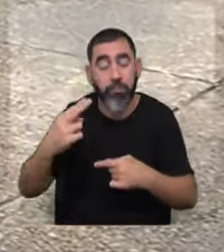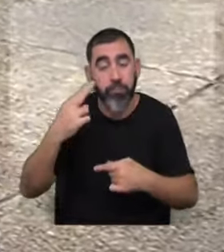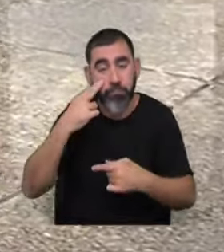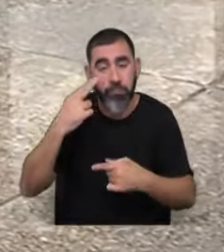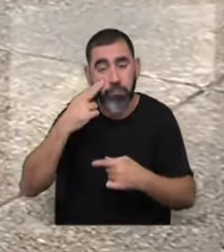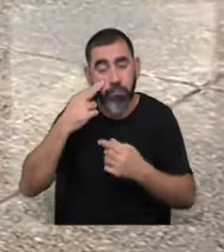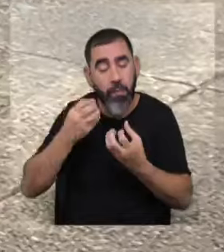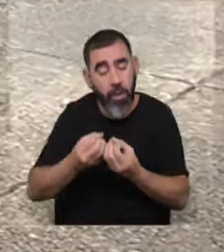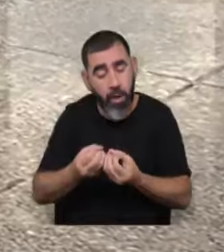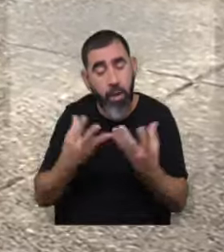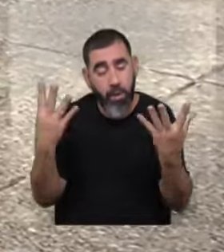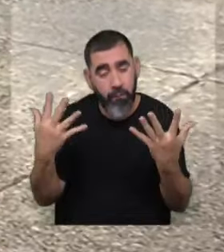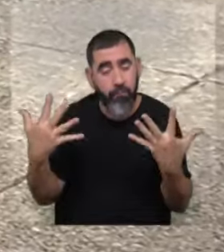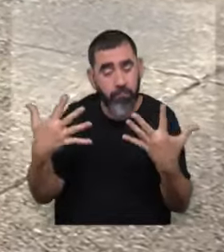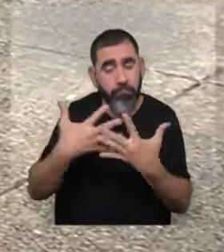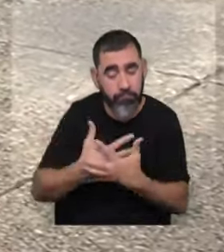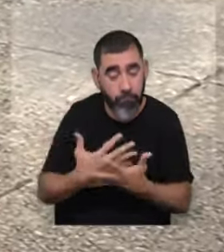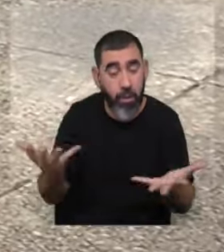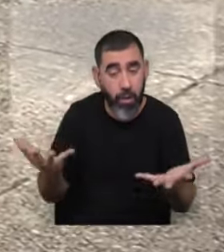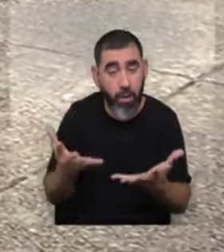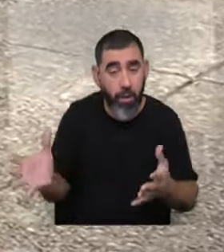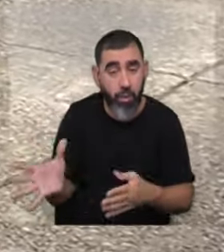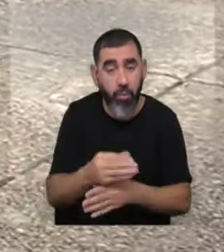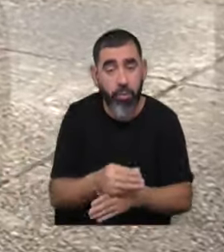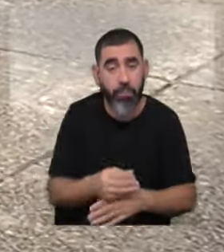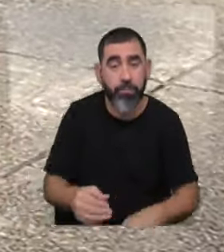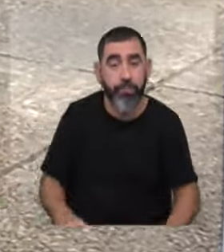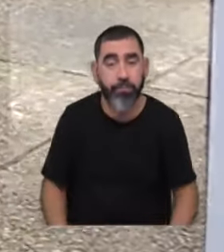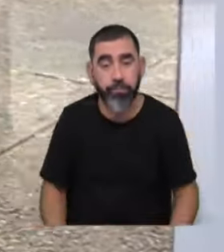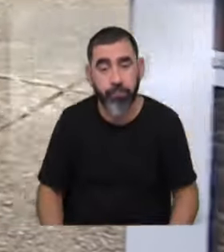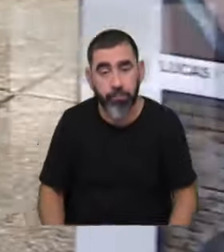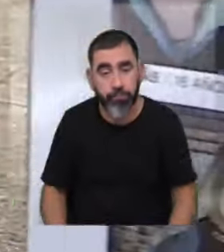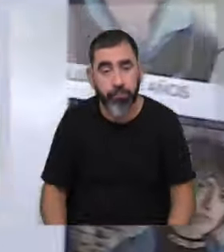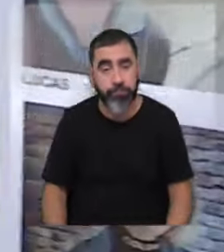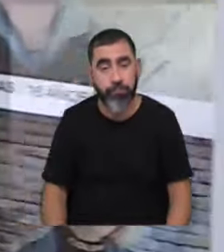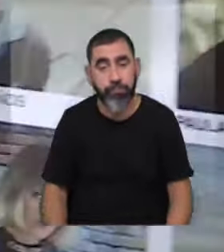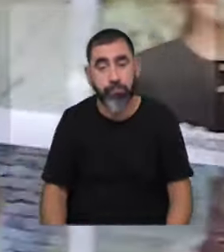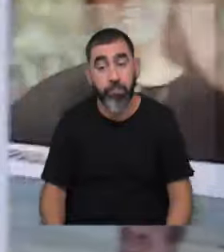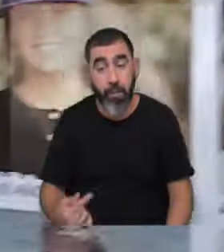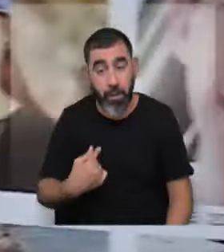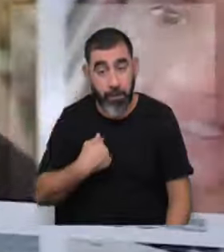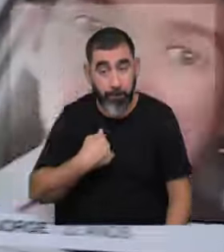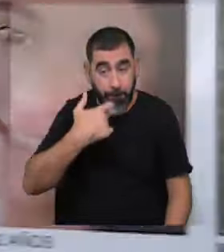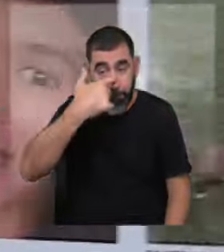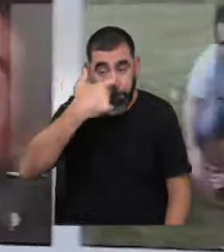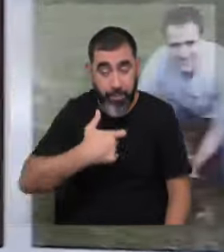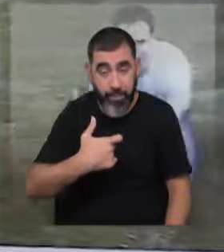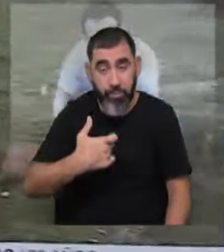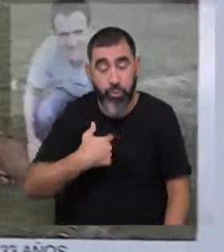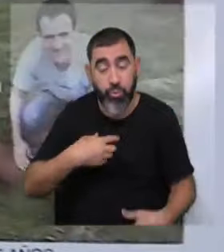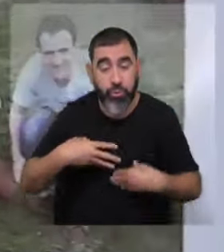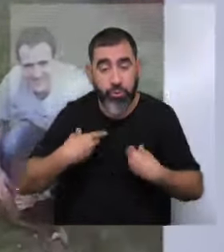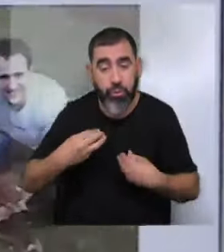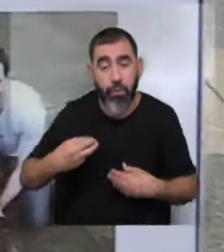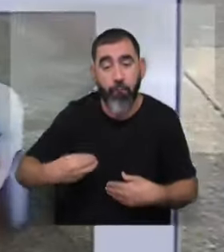tan grande que nos está invadiendo a todos. En lo que me es particular, yo lo siento vivo